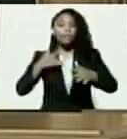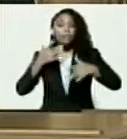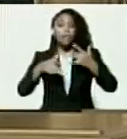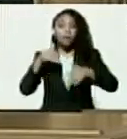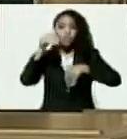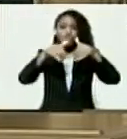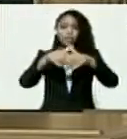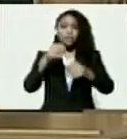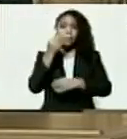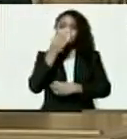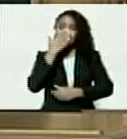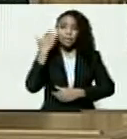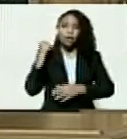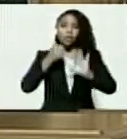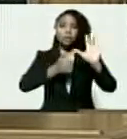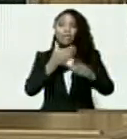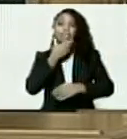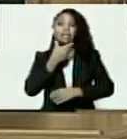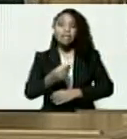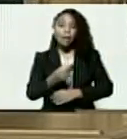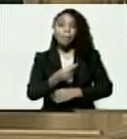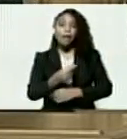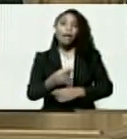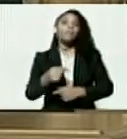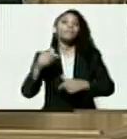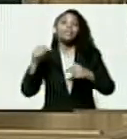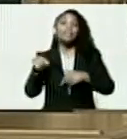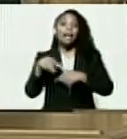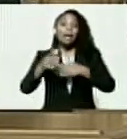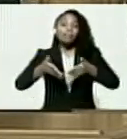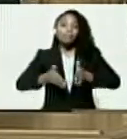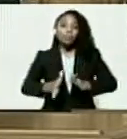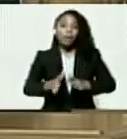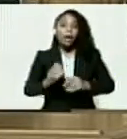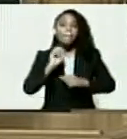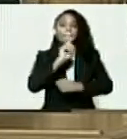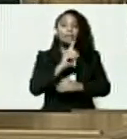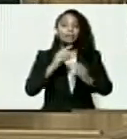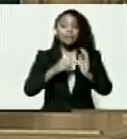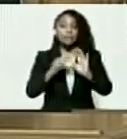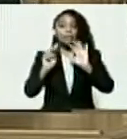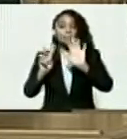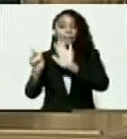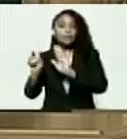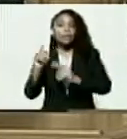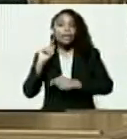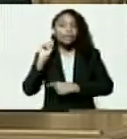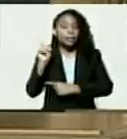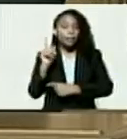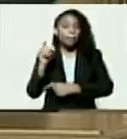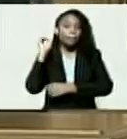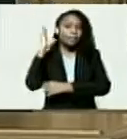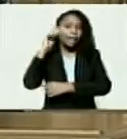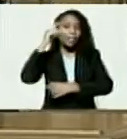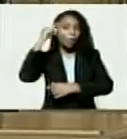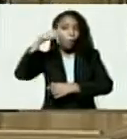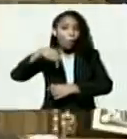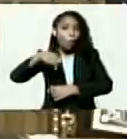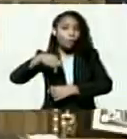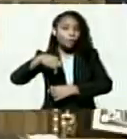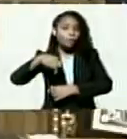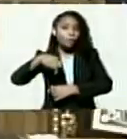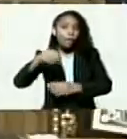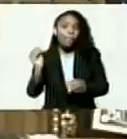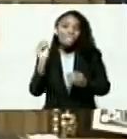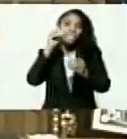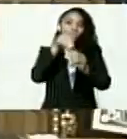que se realizaron el pasado 6 de diciembre, de donde nacieron los 277 parlamentarios y parlamentarias que el día de hoy se encuentran